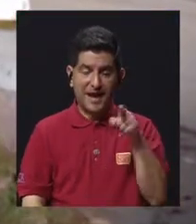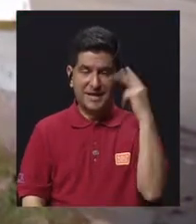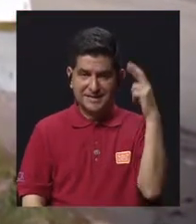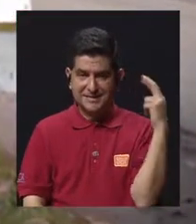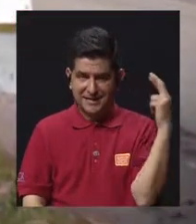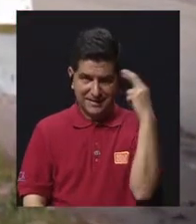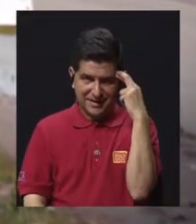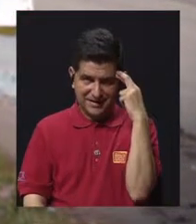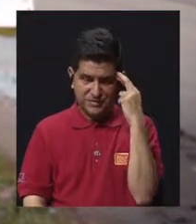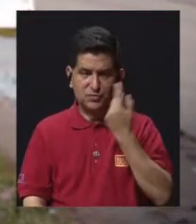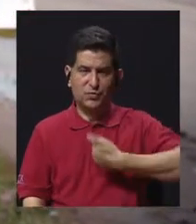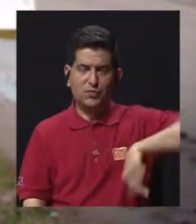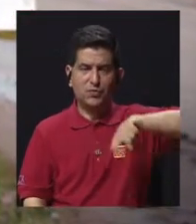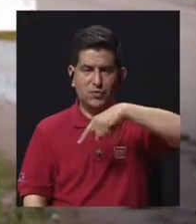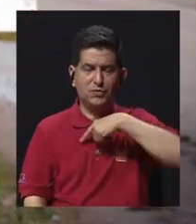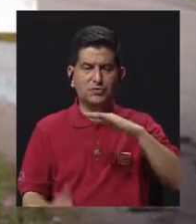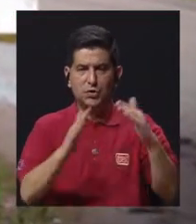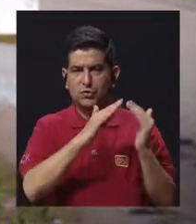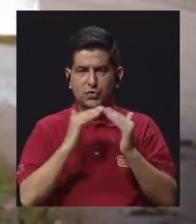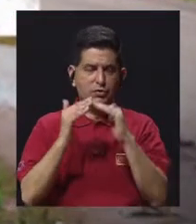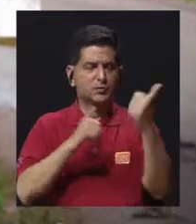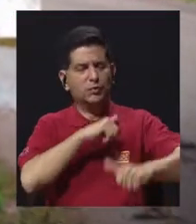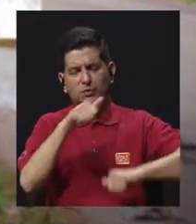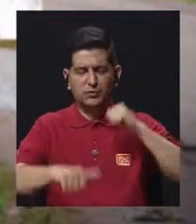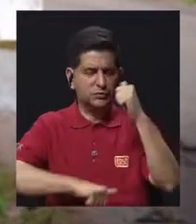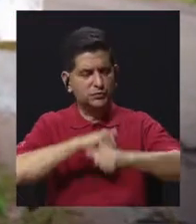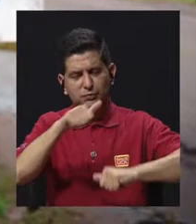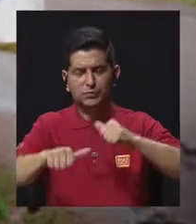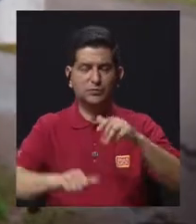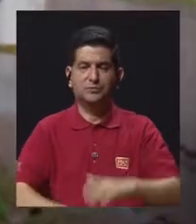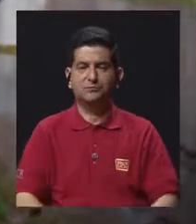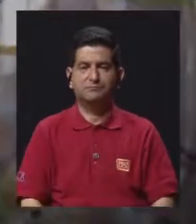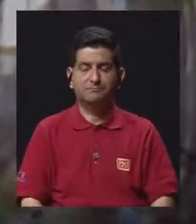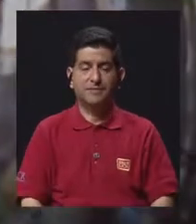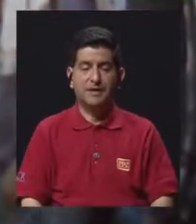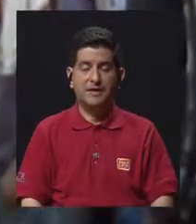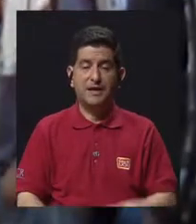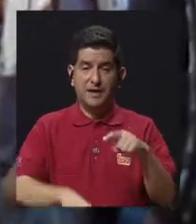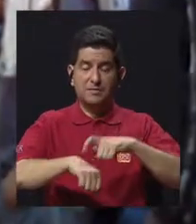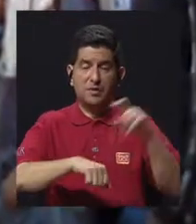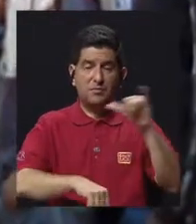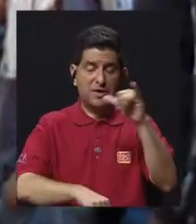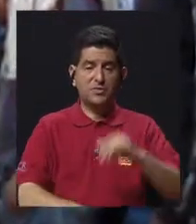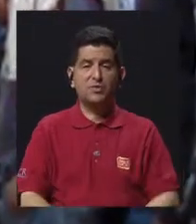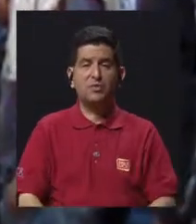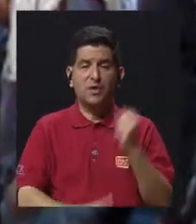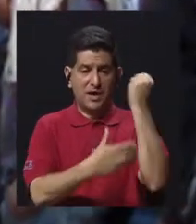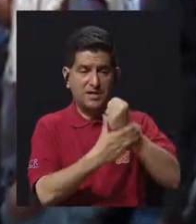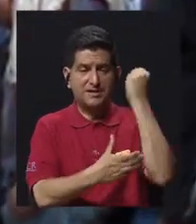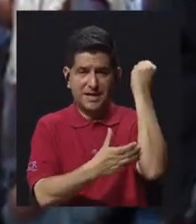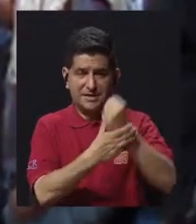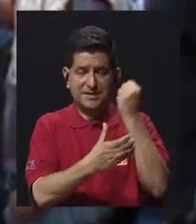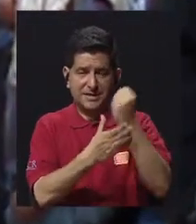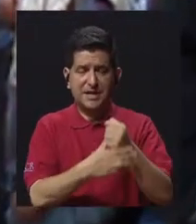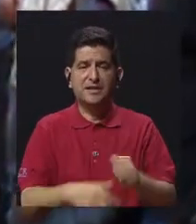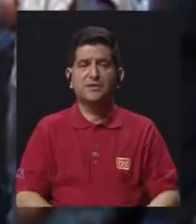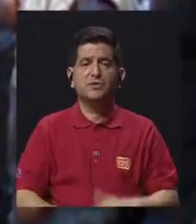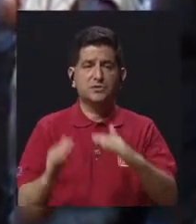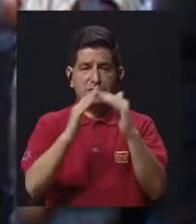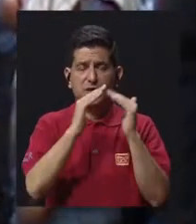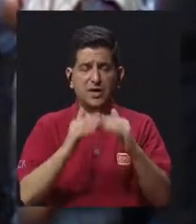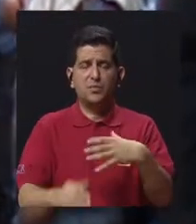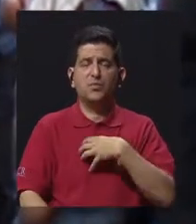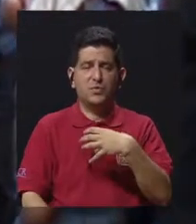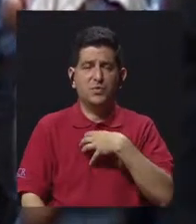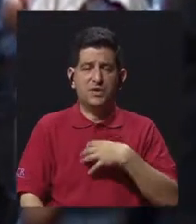entonces, esas eran las razones por las que nosotros como población luchábamos. Y bueno, es cuando también empiezan